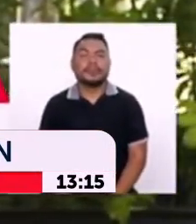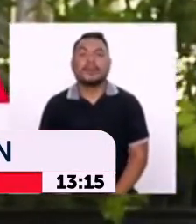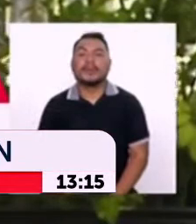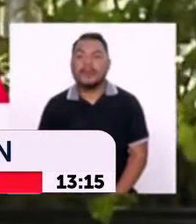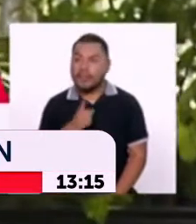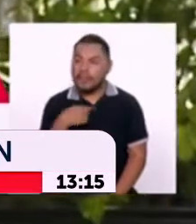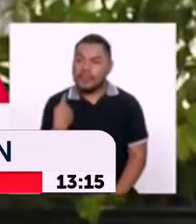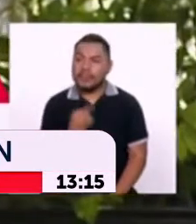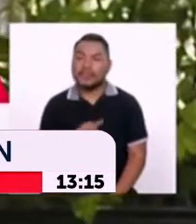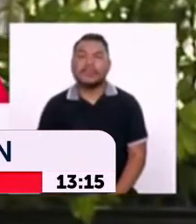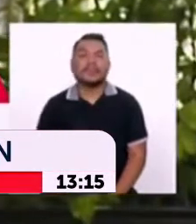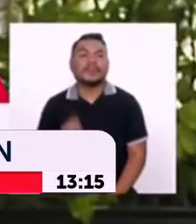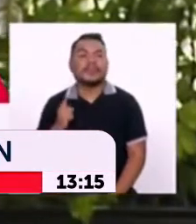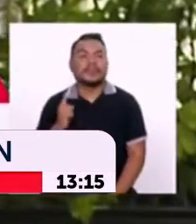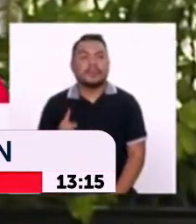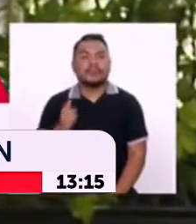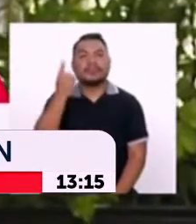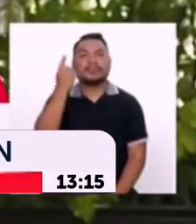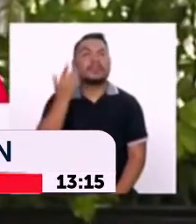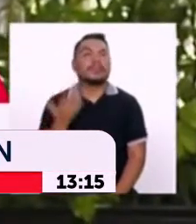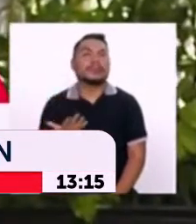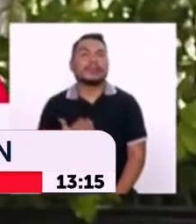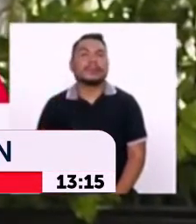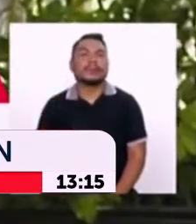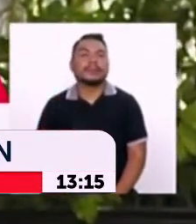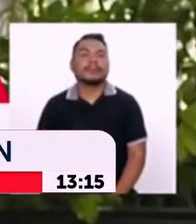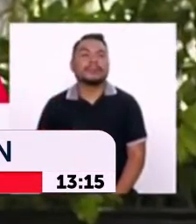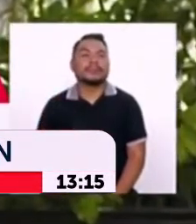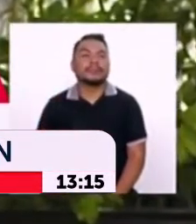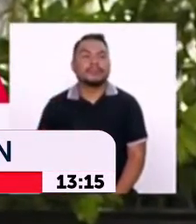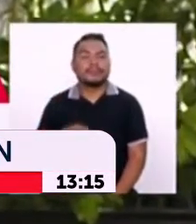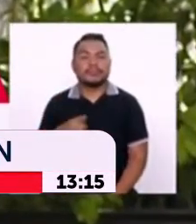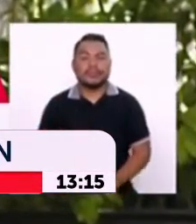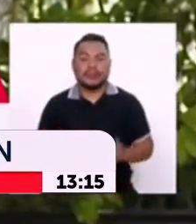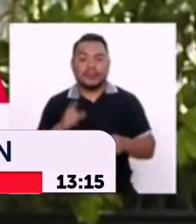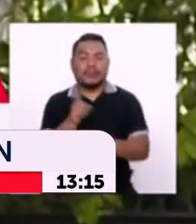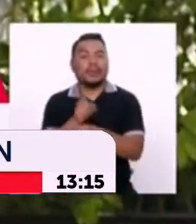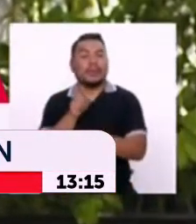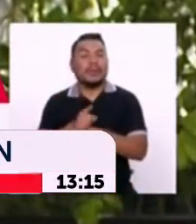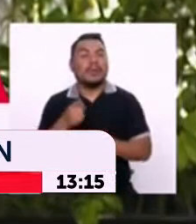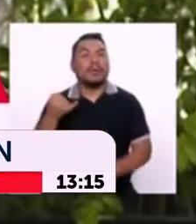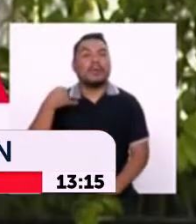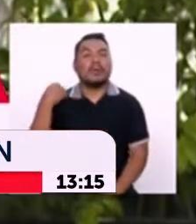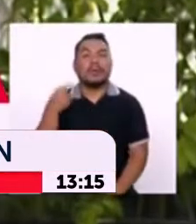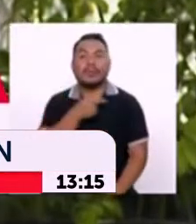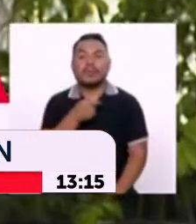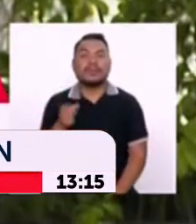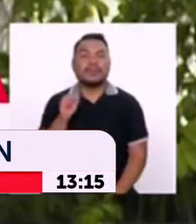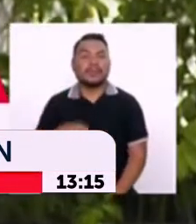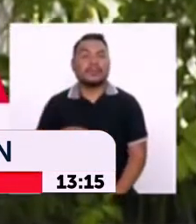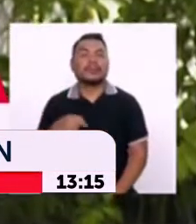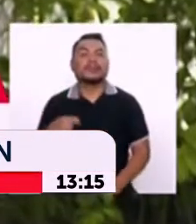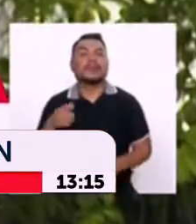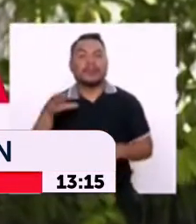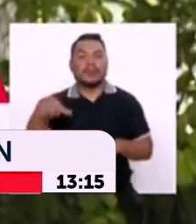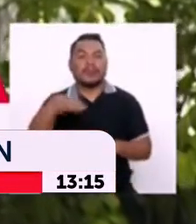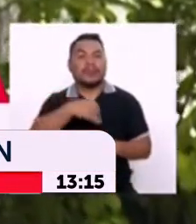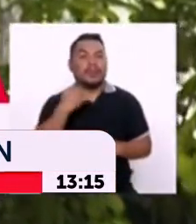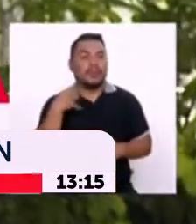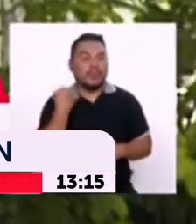Para nosotros una prioridad es la educación de los jóvenes que están en los centros